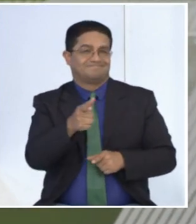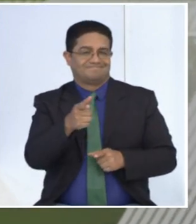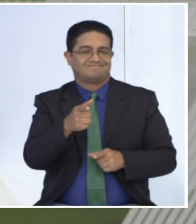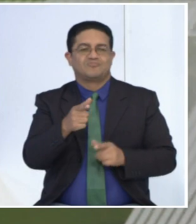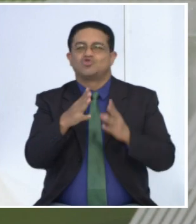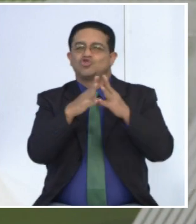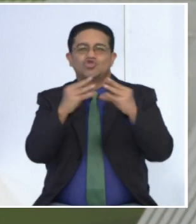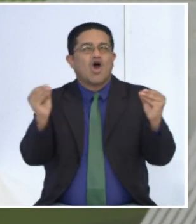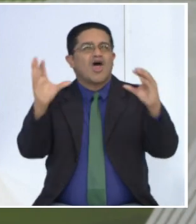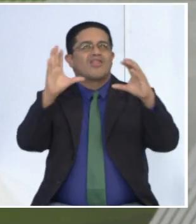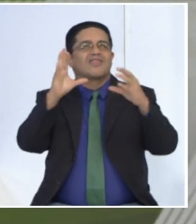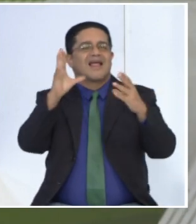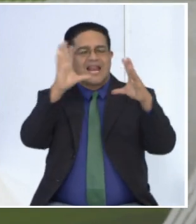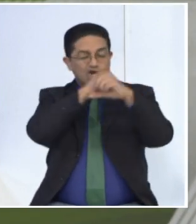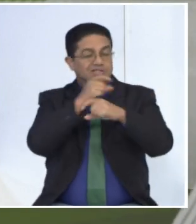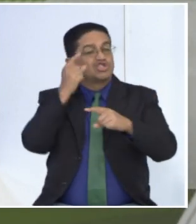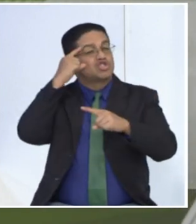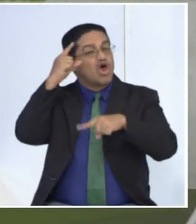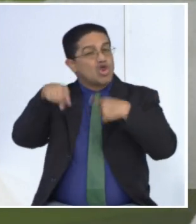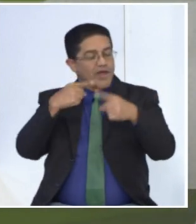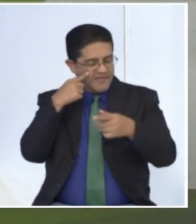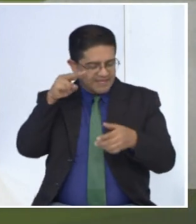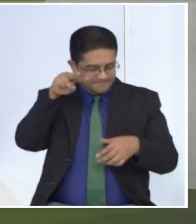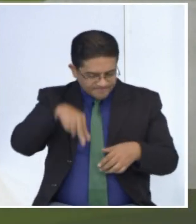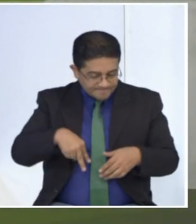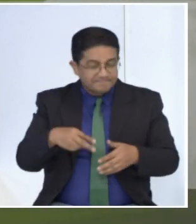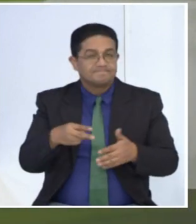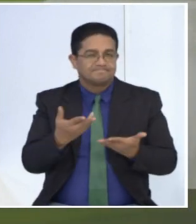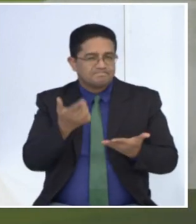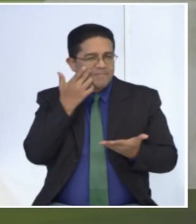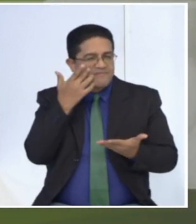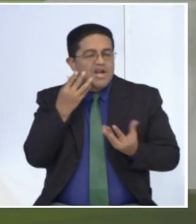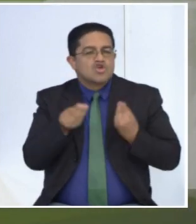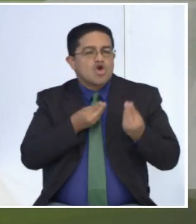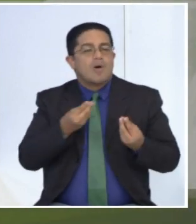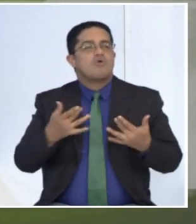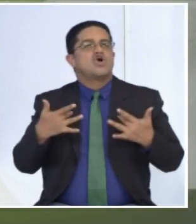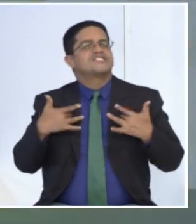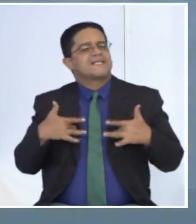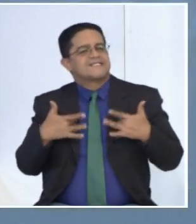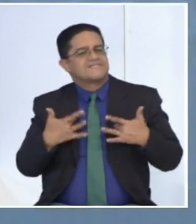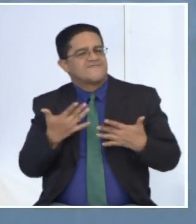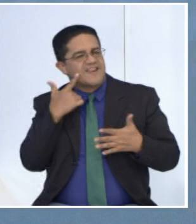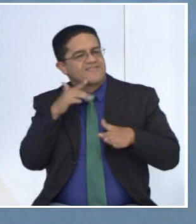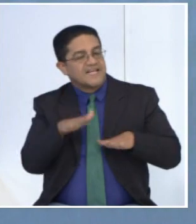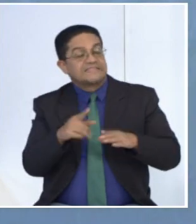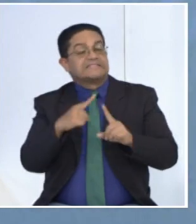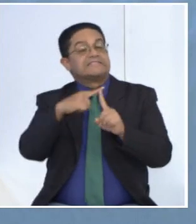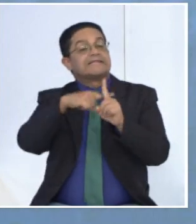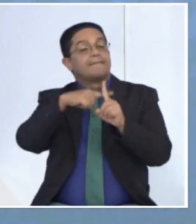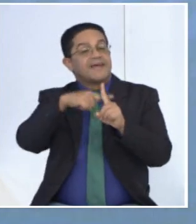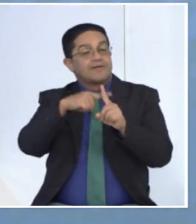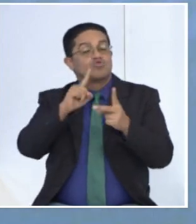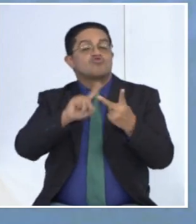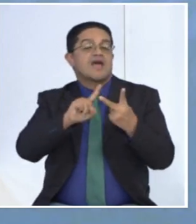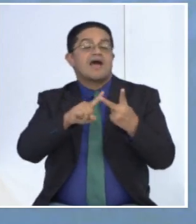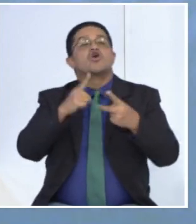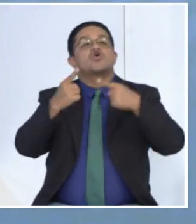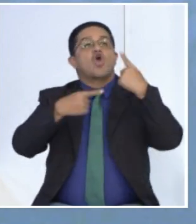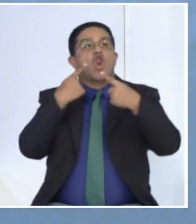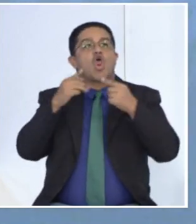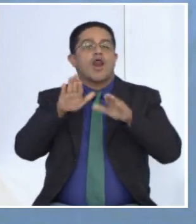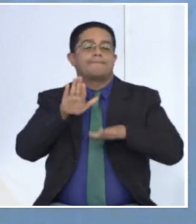pie para buscar ciertas características como cuáles, como la sensibilidad, la temperatura y la coloración del pie. Si